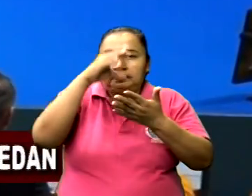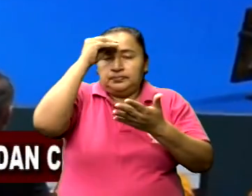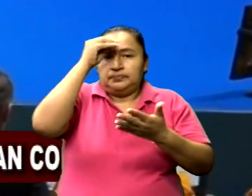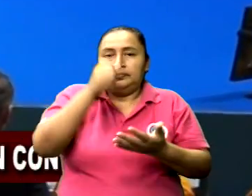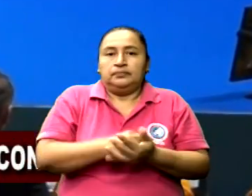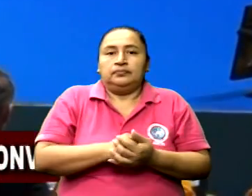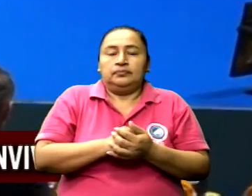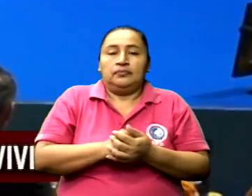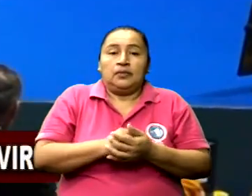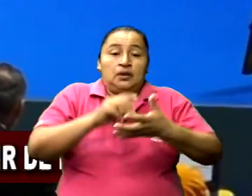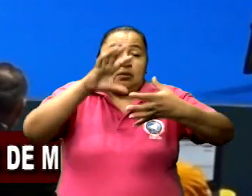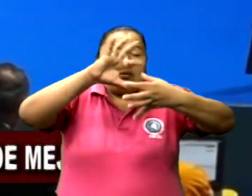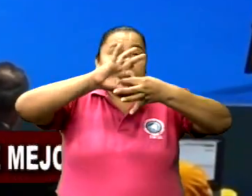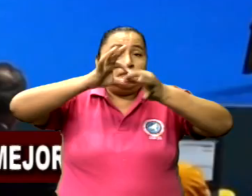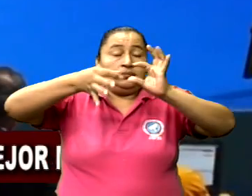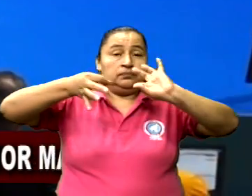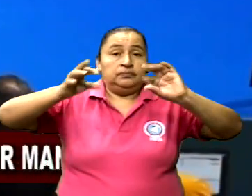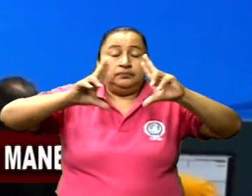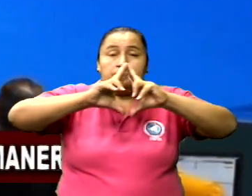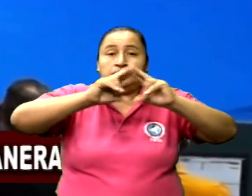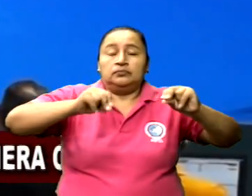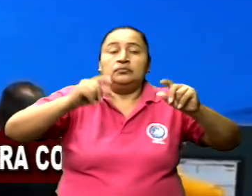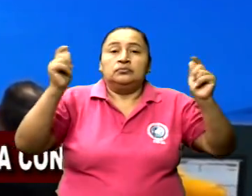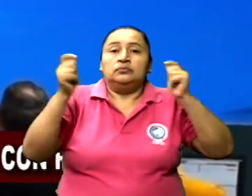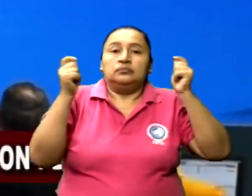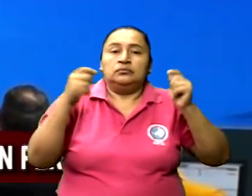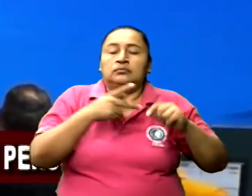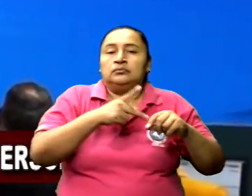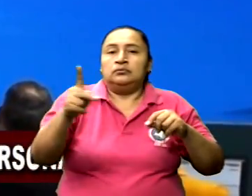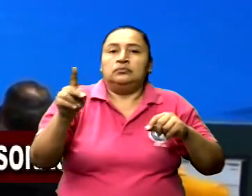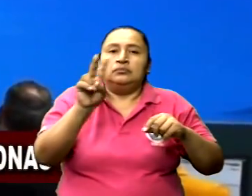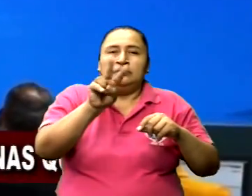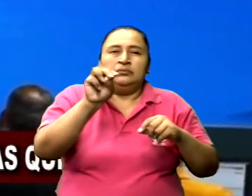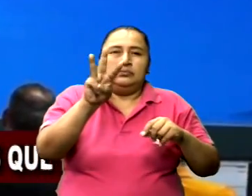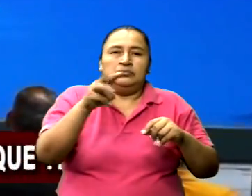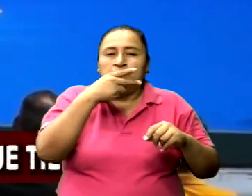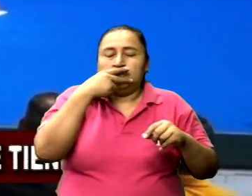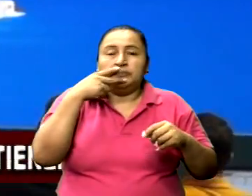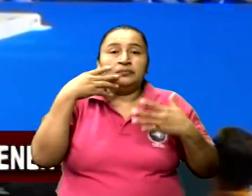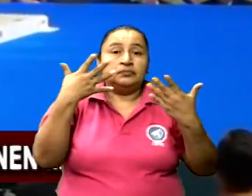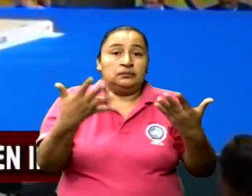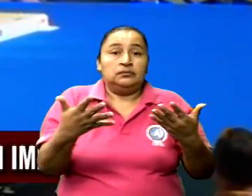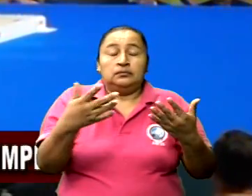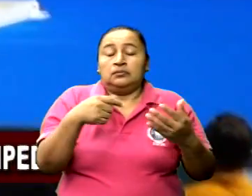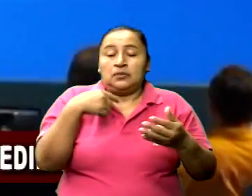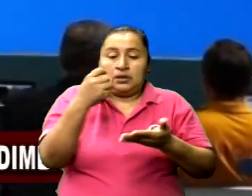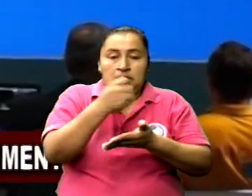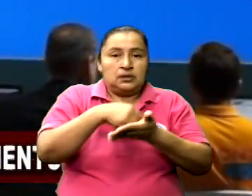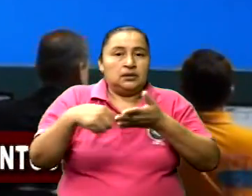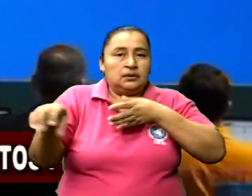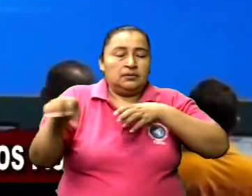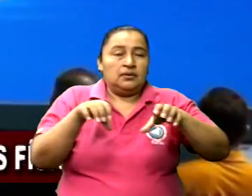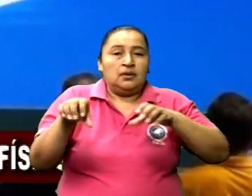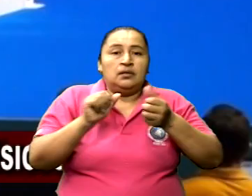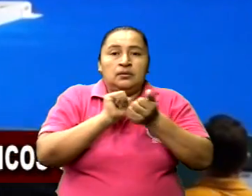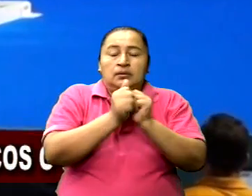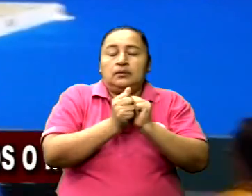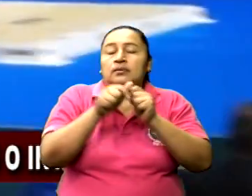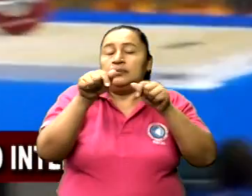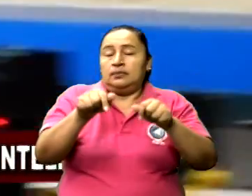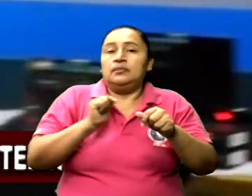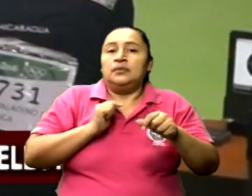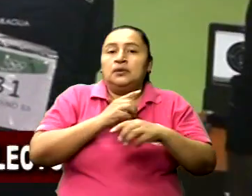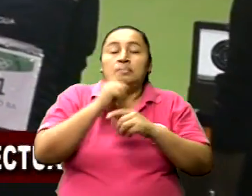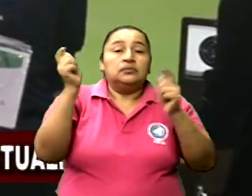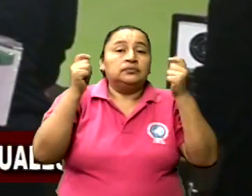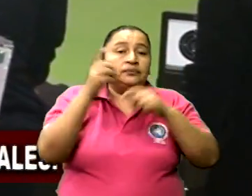El Comité Olímpico Nicaragüense celebra el próximo 23 de junio la Semana de Actividades Deportivas en conmemoración del